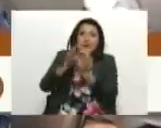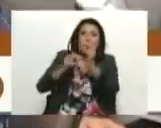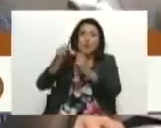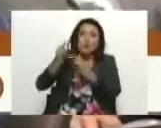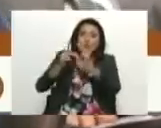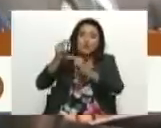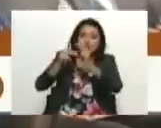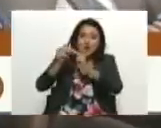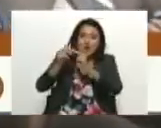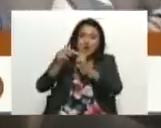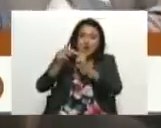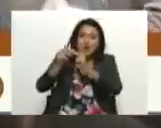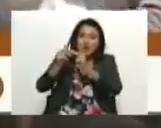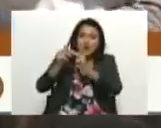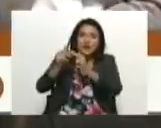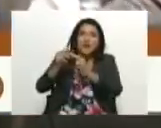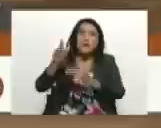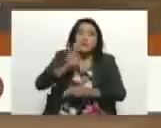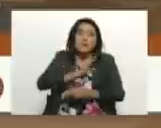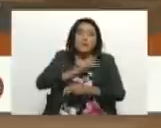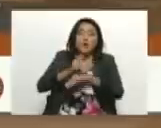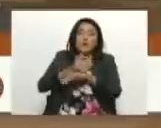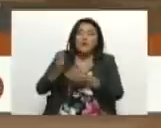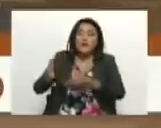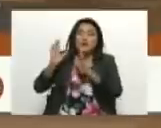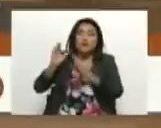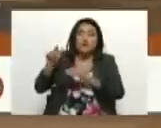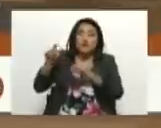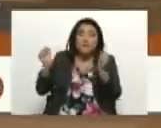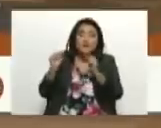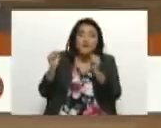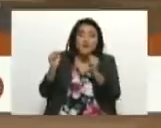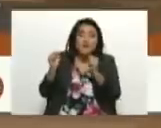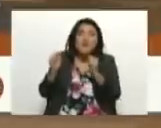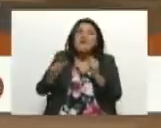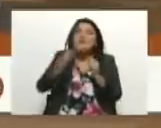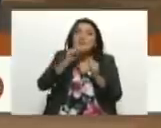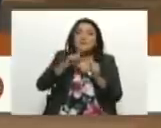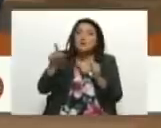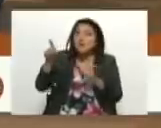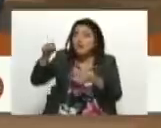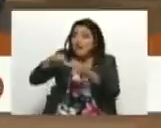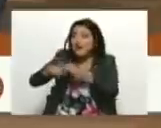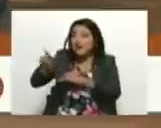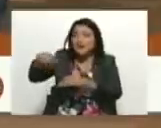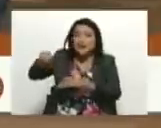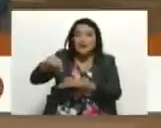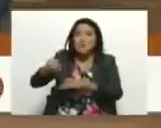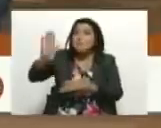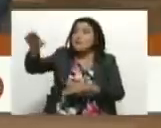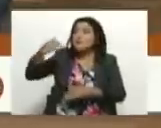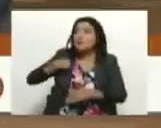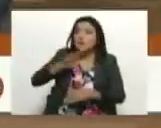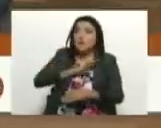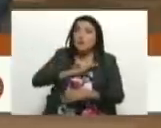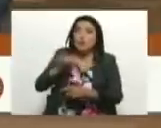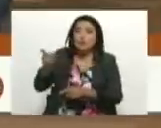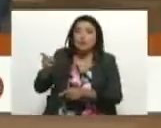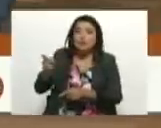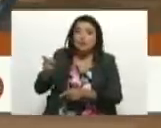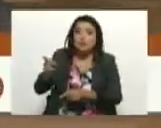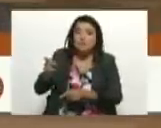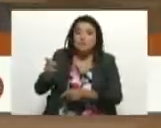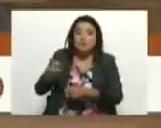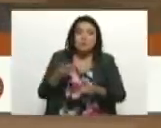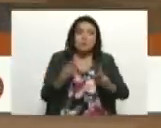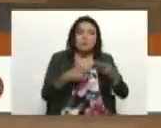ido a reclamarlas. ¿Cómo será este negocio, Iri? Que nadie ha ido a reclamar esas máquinas.